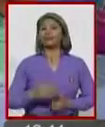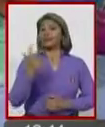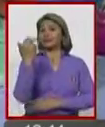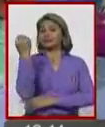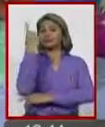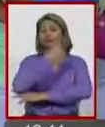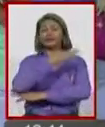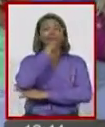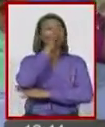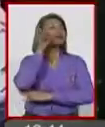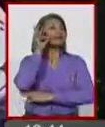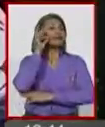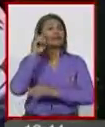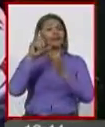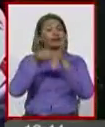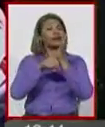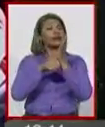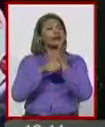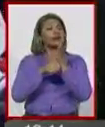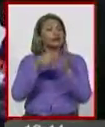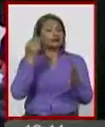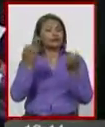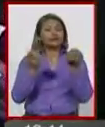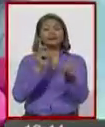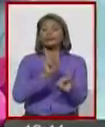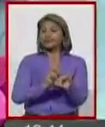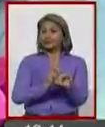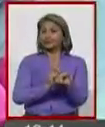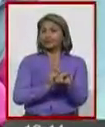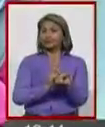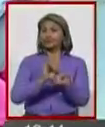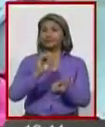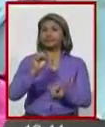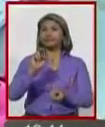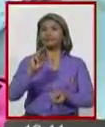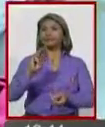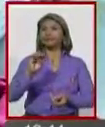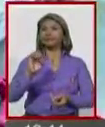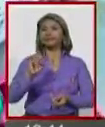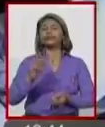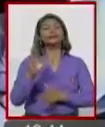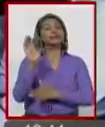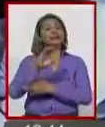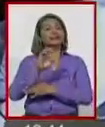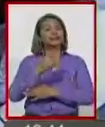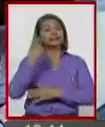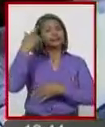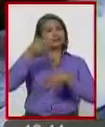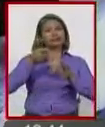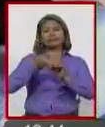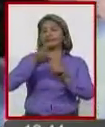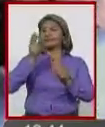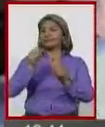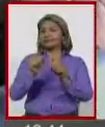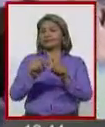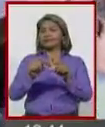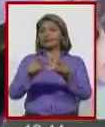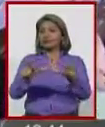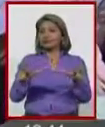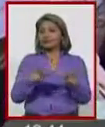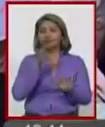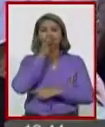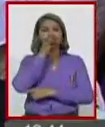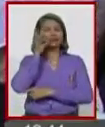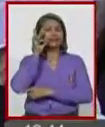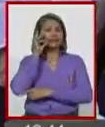Son 13 días en huelga de hambre y luego de una evaluación médica, finalmente Ismael Medrano tomó obligatoriamente la decisión de abandonar el piquete instalado